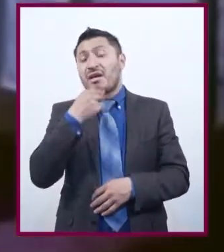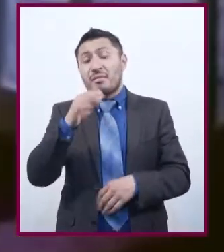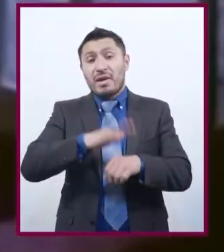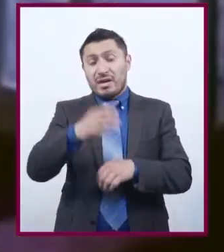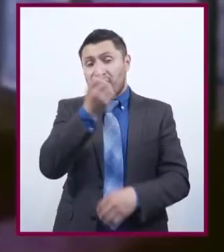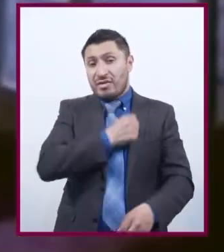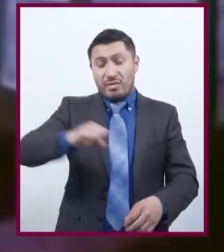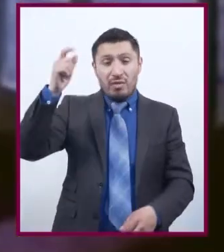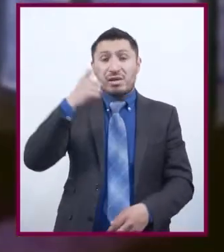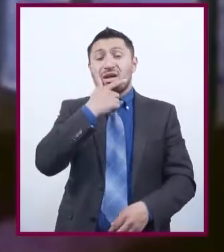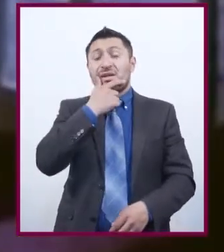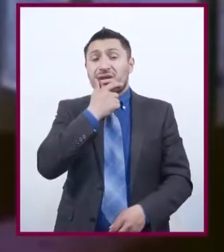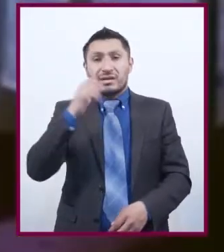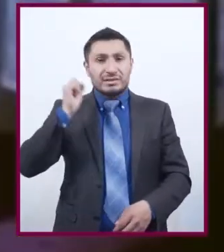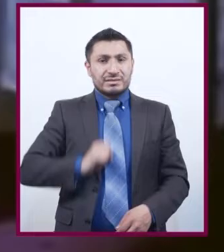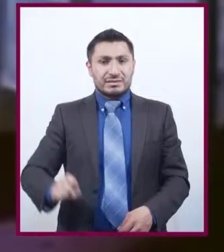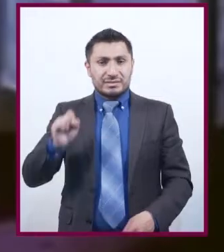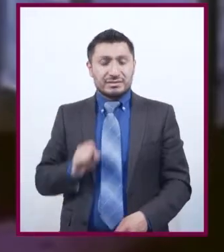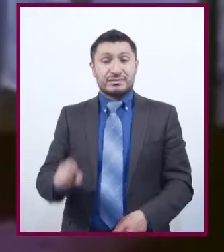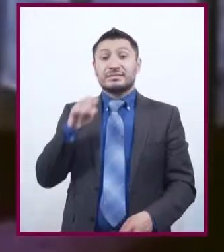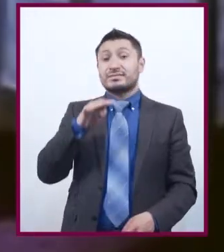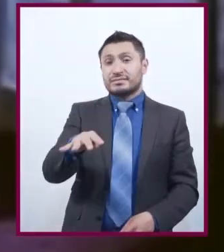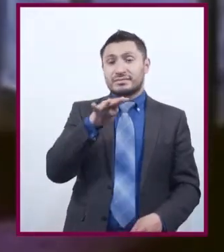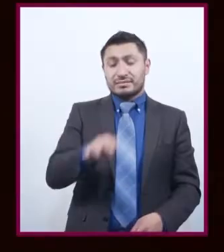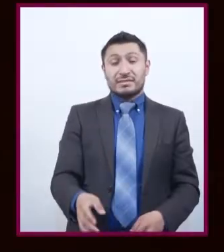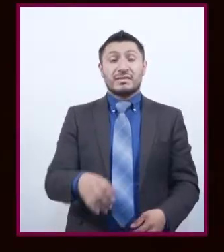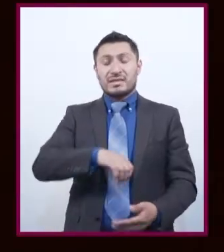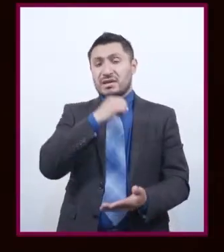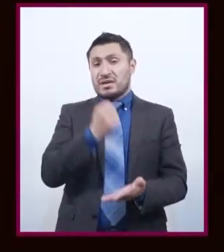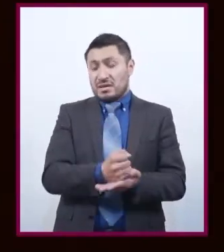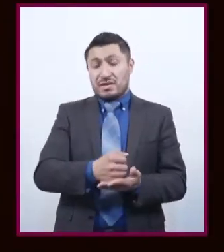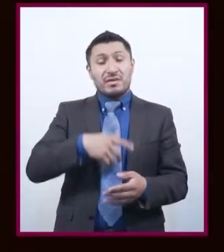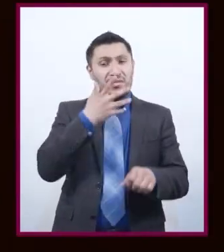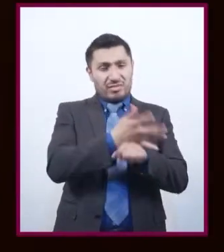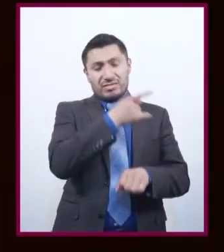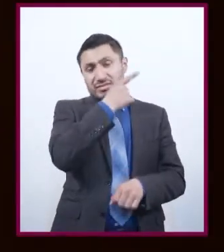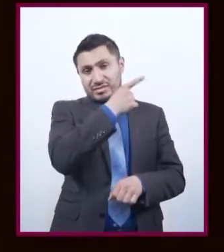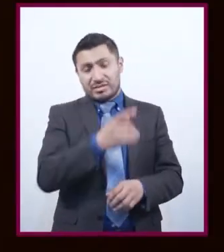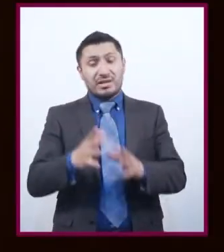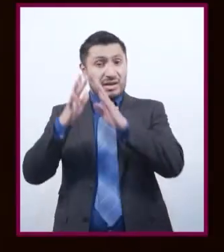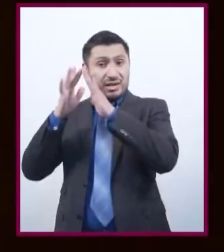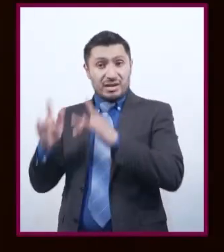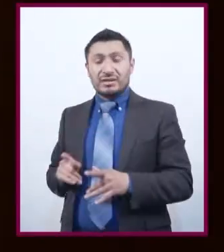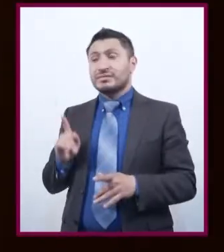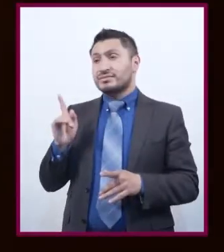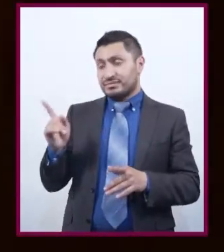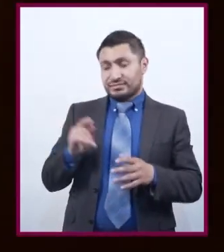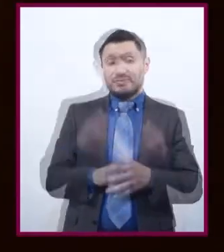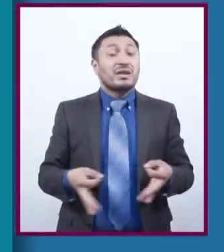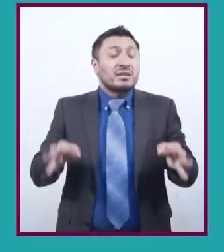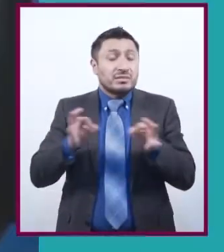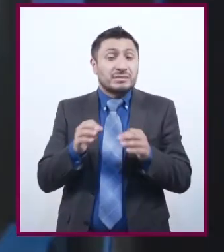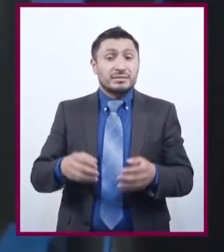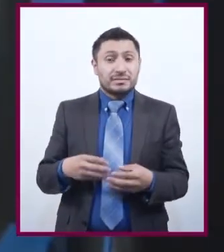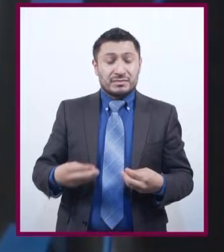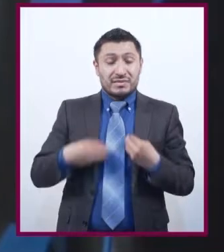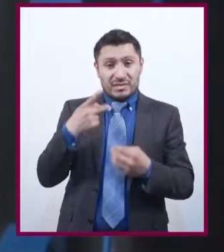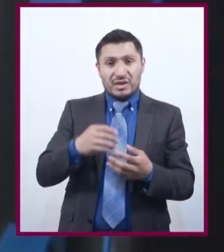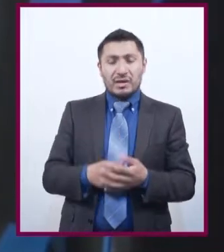fue el hombre más famoso de Inglaterra durante el siglo XIX y dejó huella en Estados Unidos y Francia